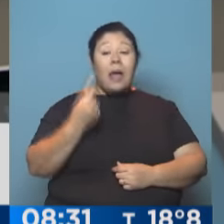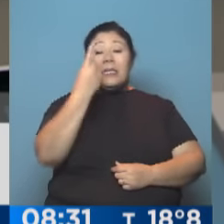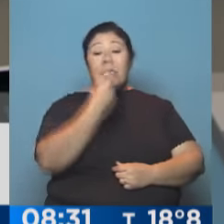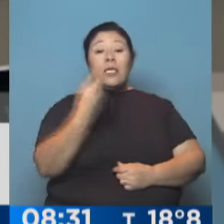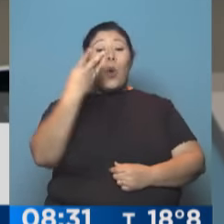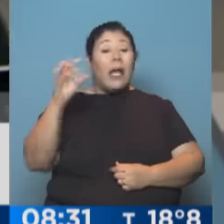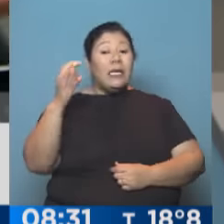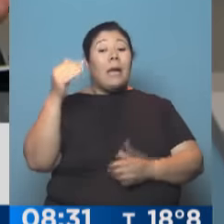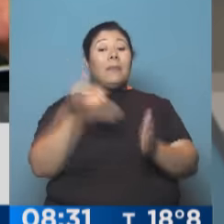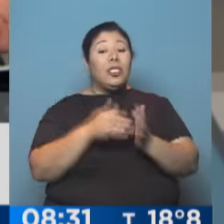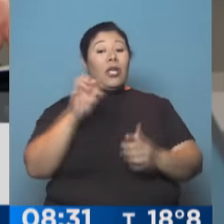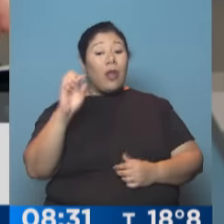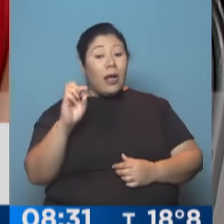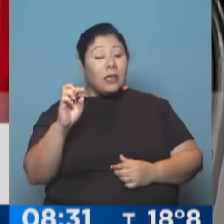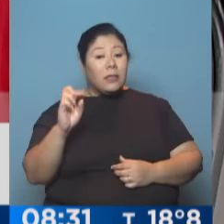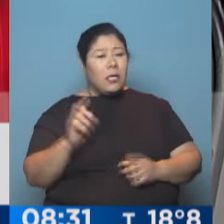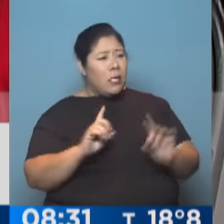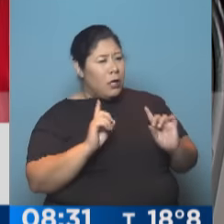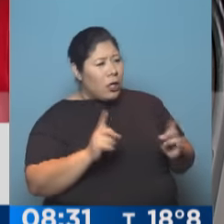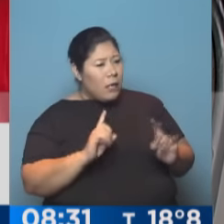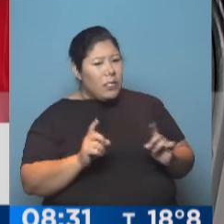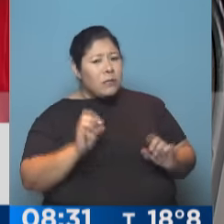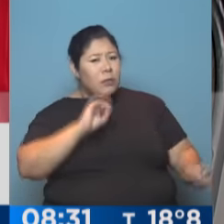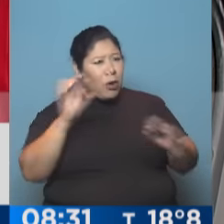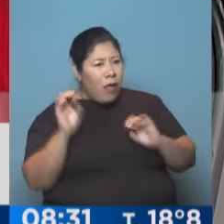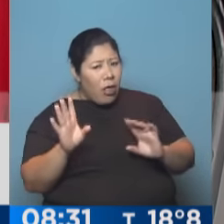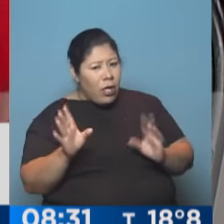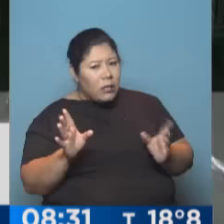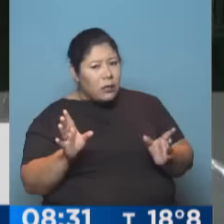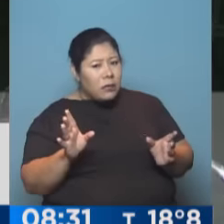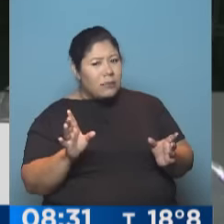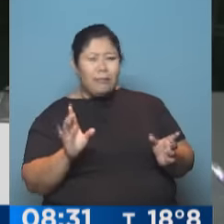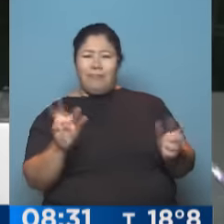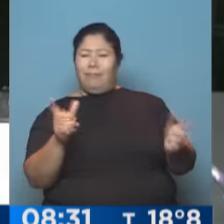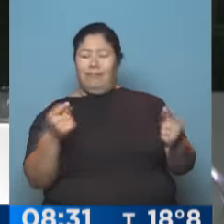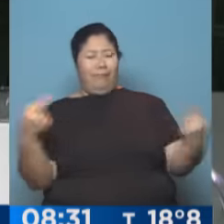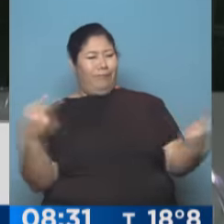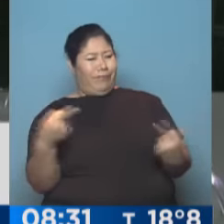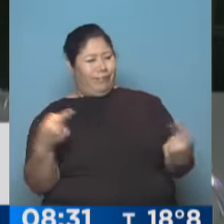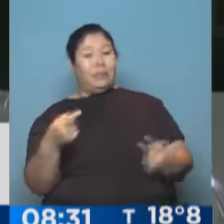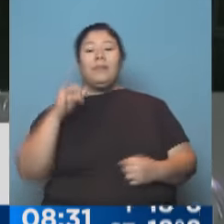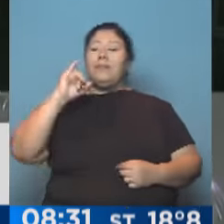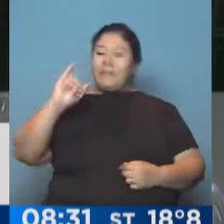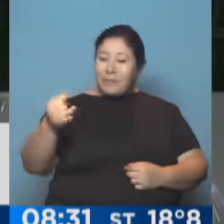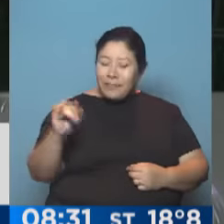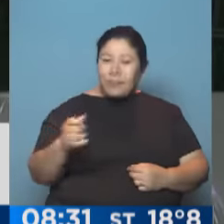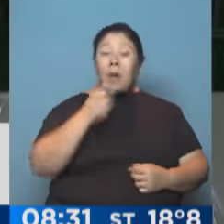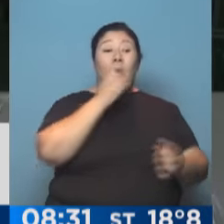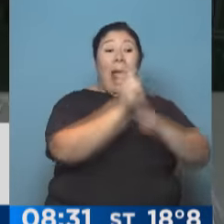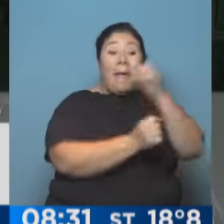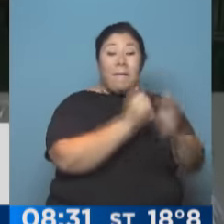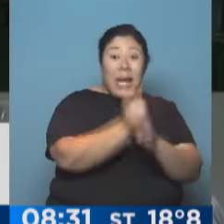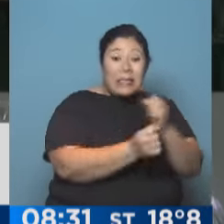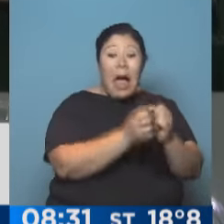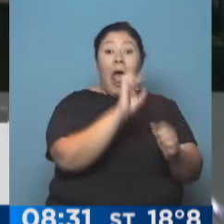millones es casi lo mismo lo que liquidaron los exportador las exportadoras de cereales clar fíjate vos la contradicción